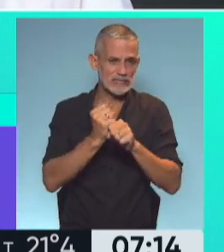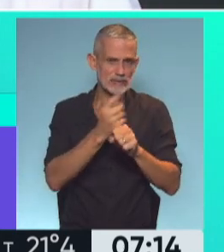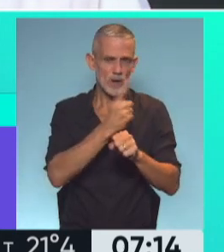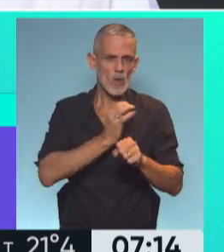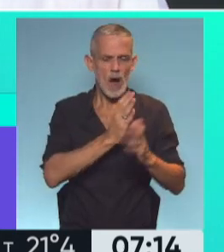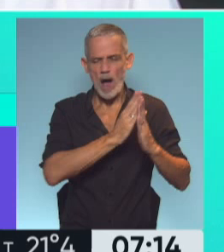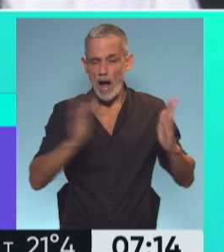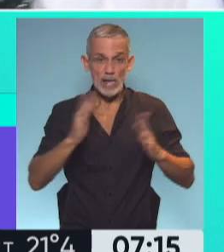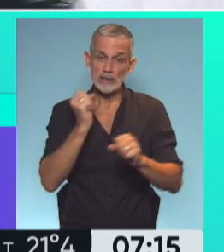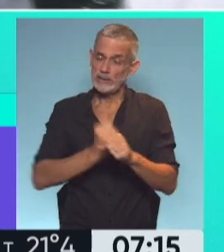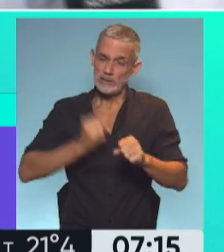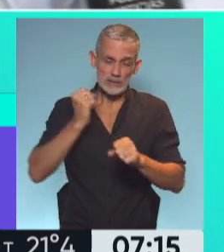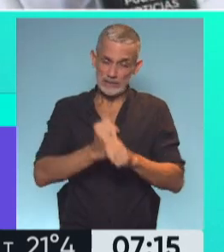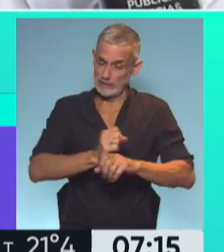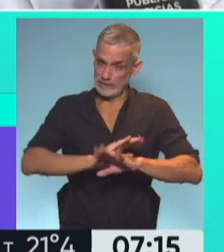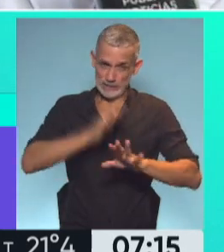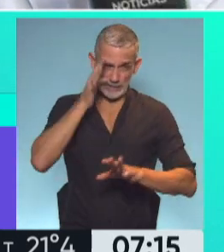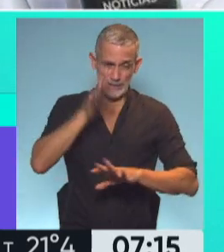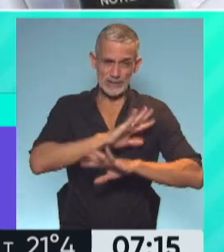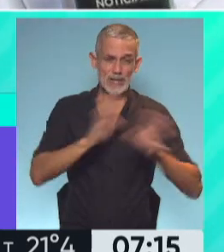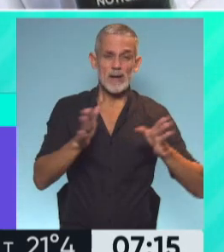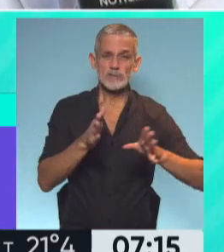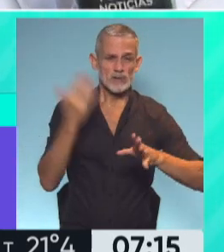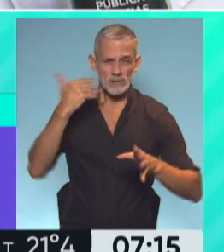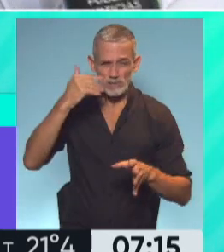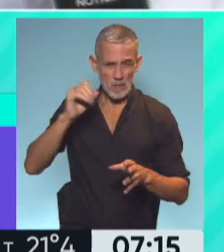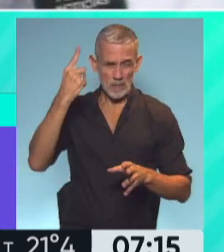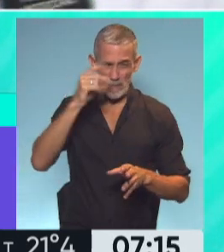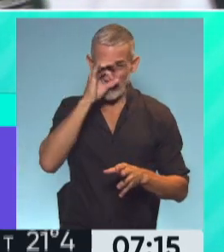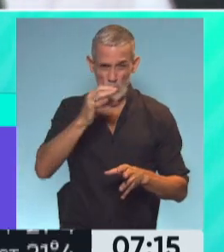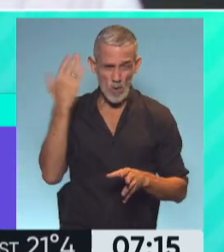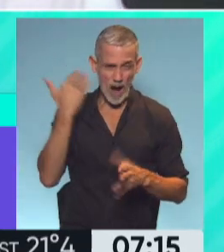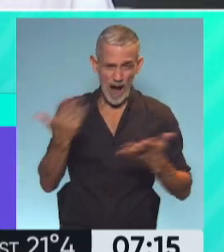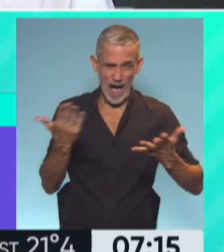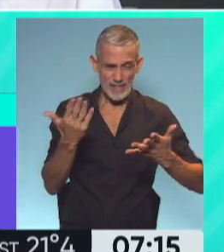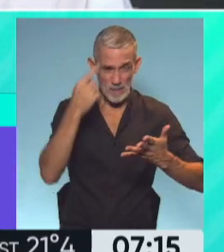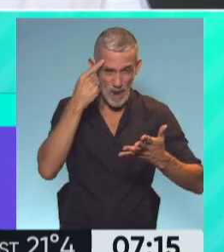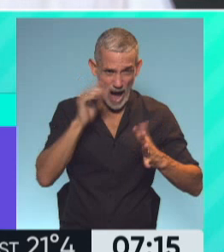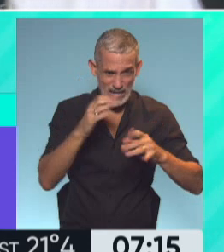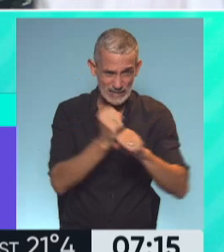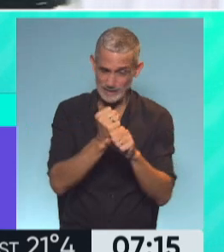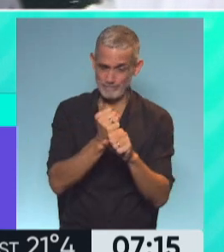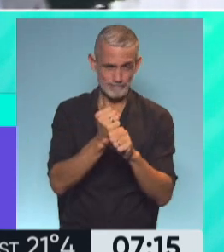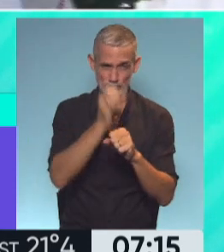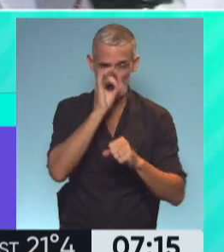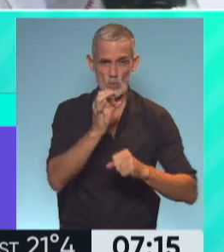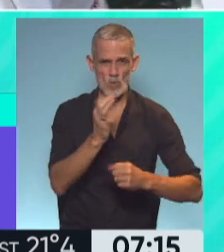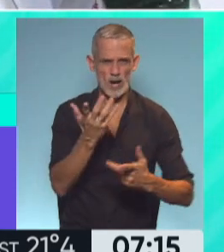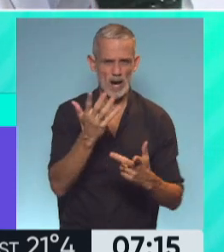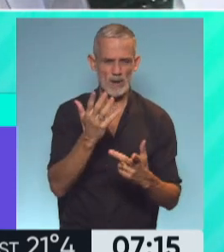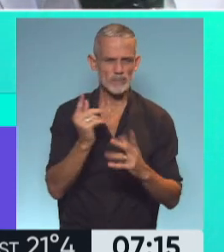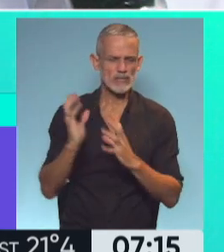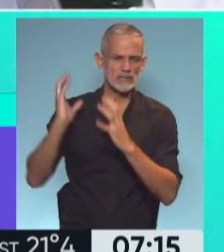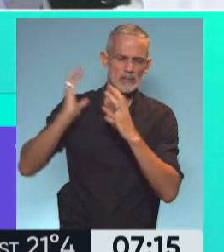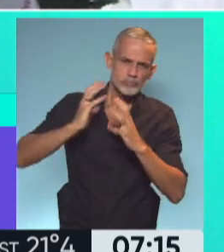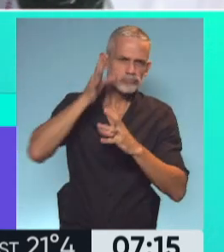de un trabajo demoledor, como nunca antes tuvimos, como nunca antes imaginamos. Tuvimos una sobrecarga